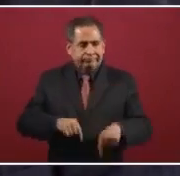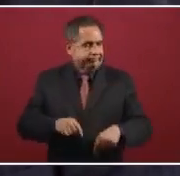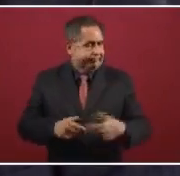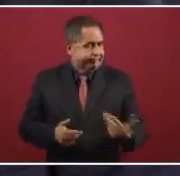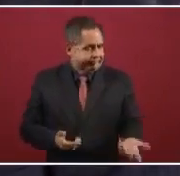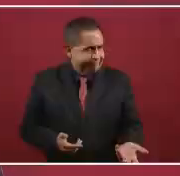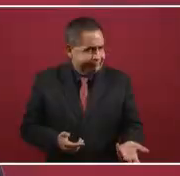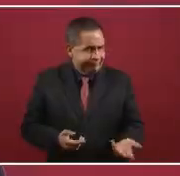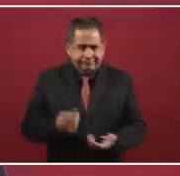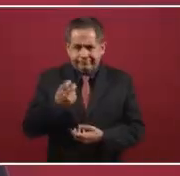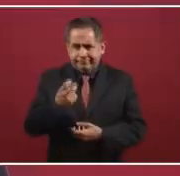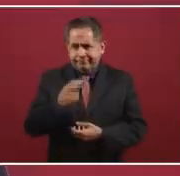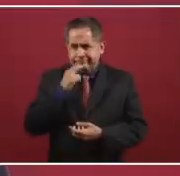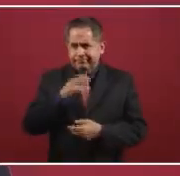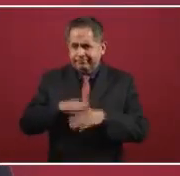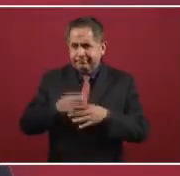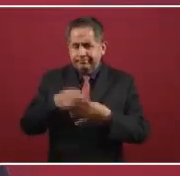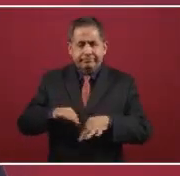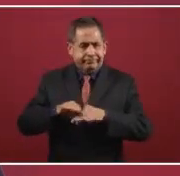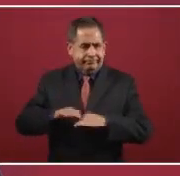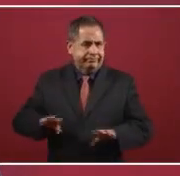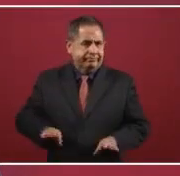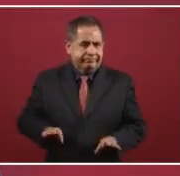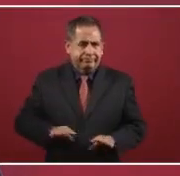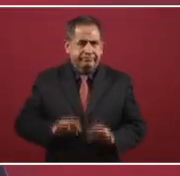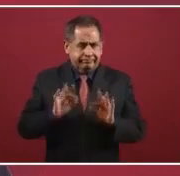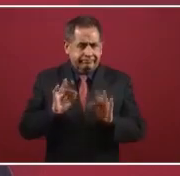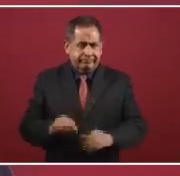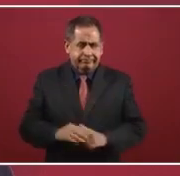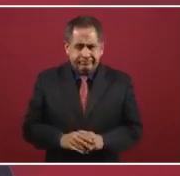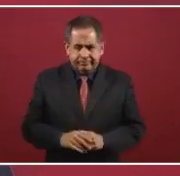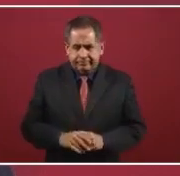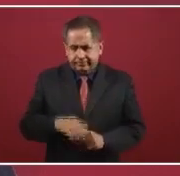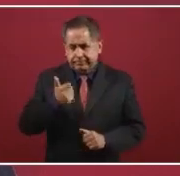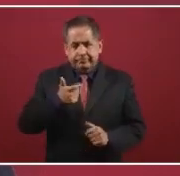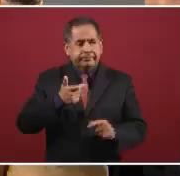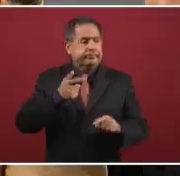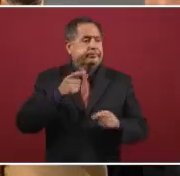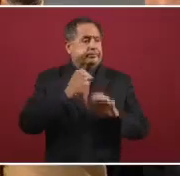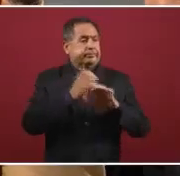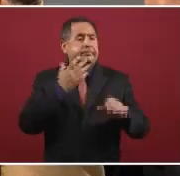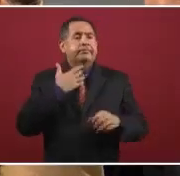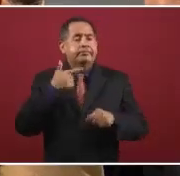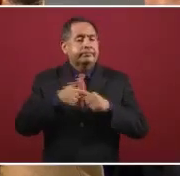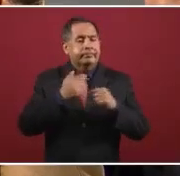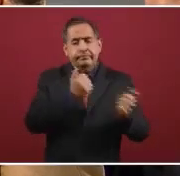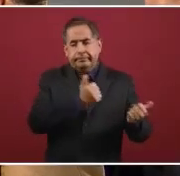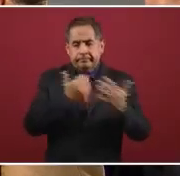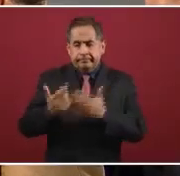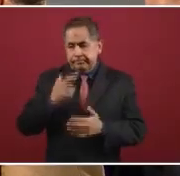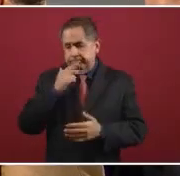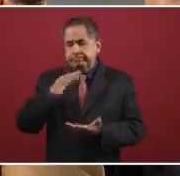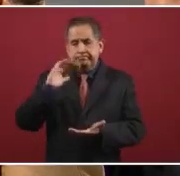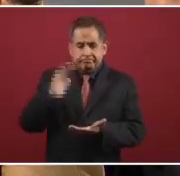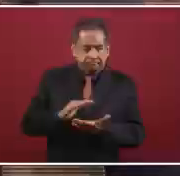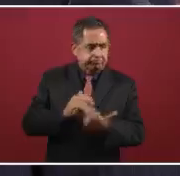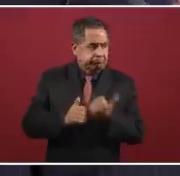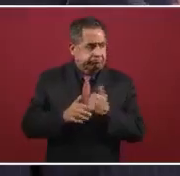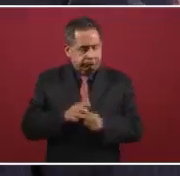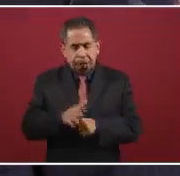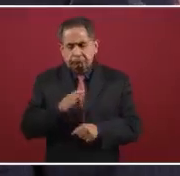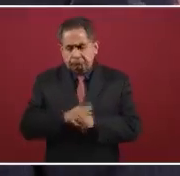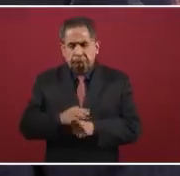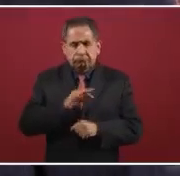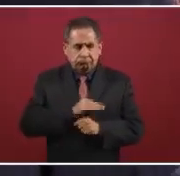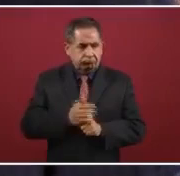los principales beneficios, una tarifa de transporte de gas natural no solamente competitiva